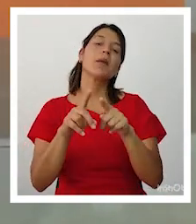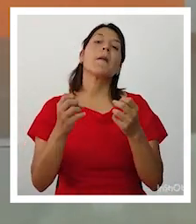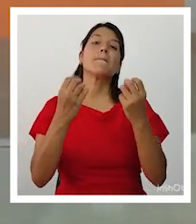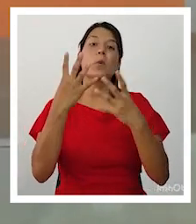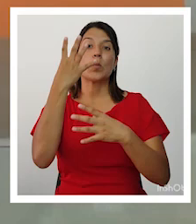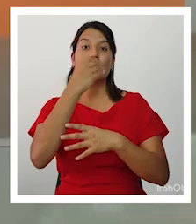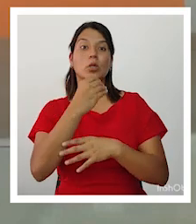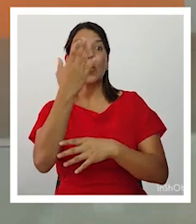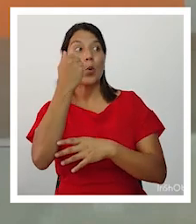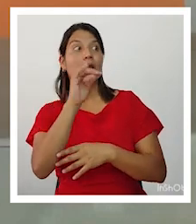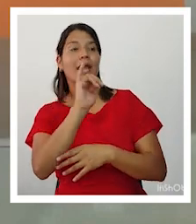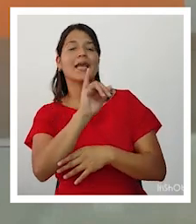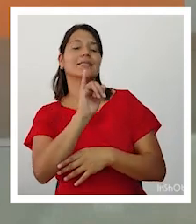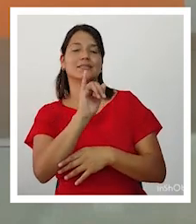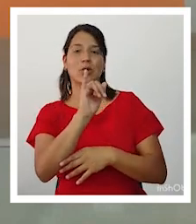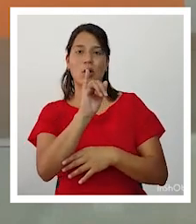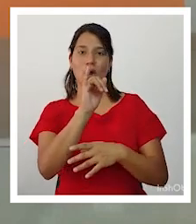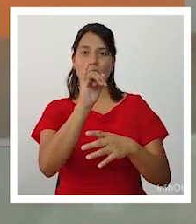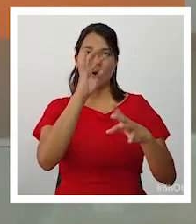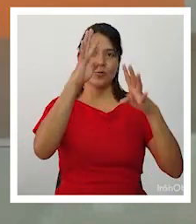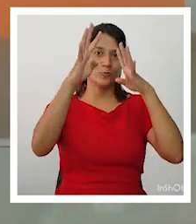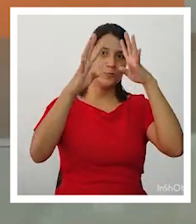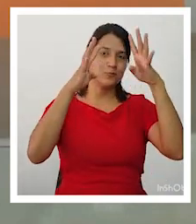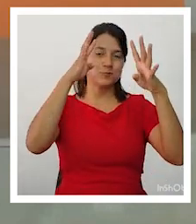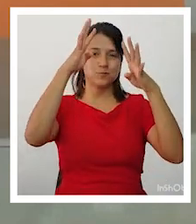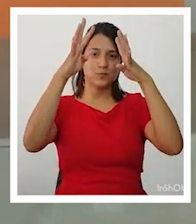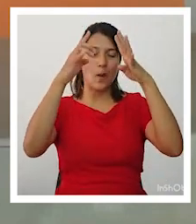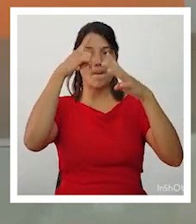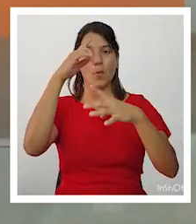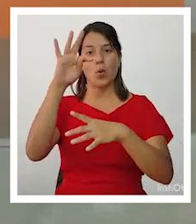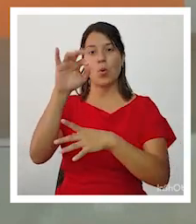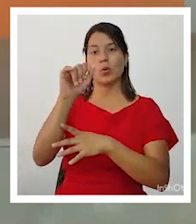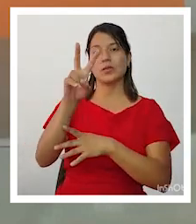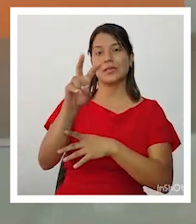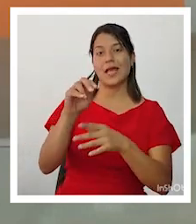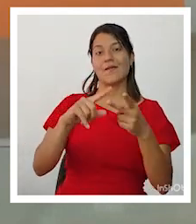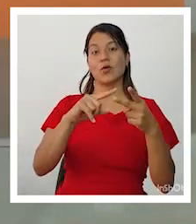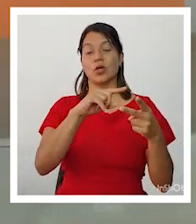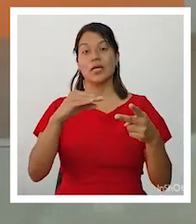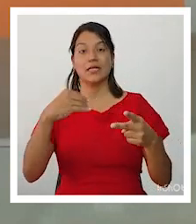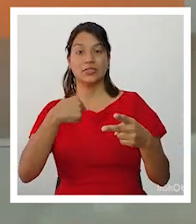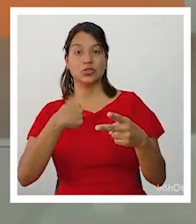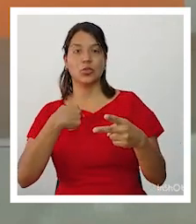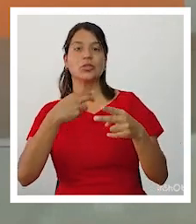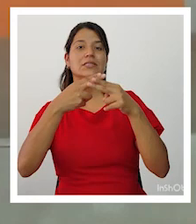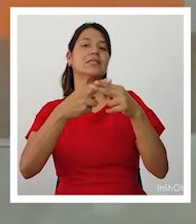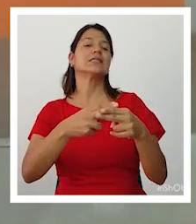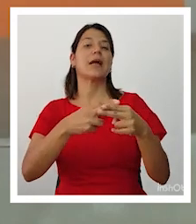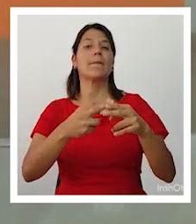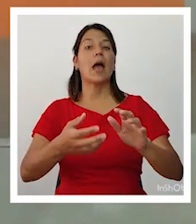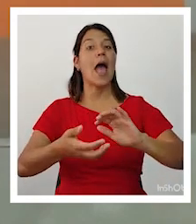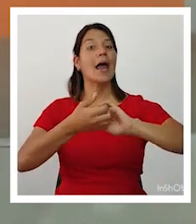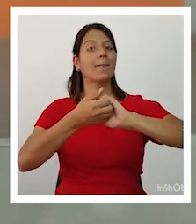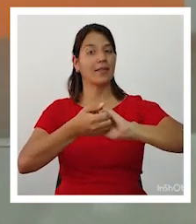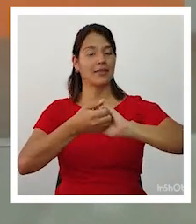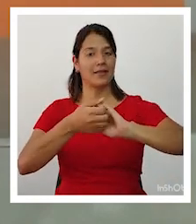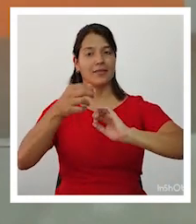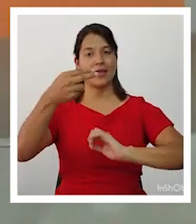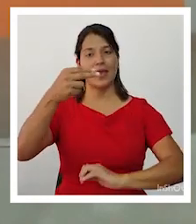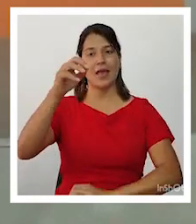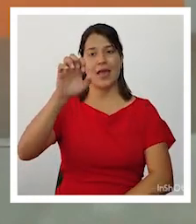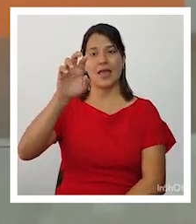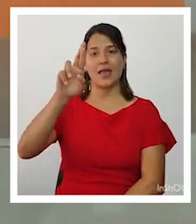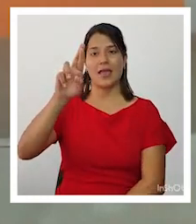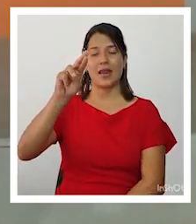una creación tanto del Tavo como mía, ¿verdad? Que se llama Hermandad. Y